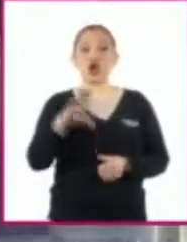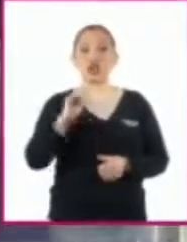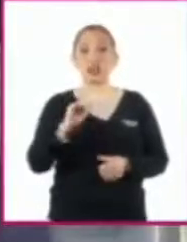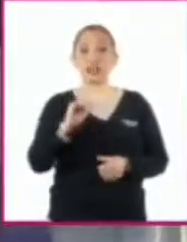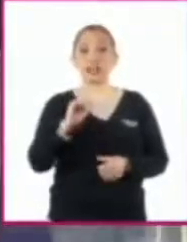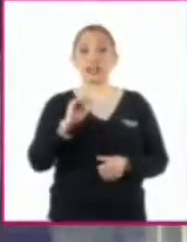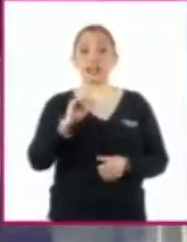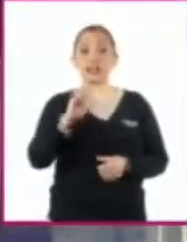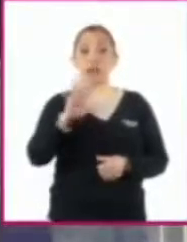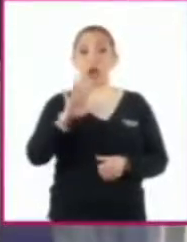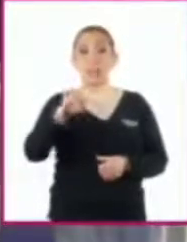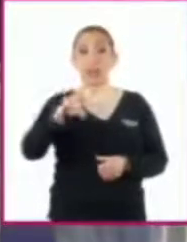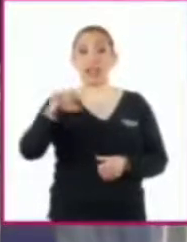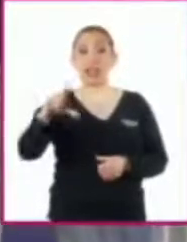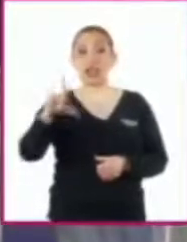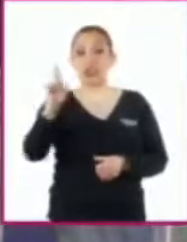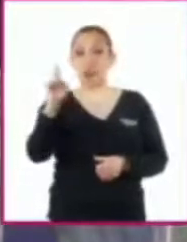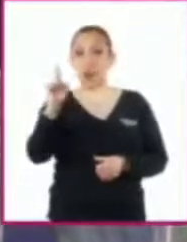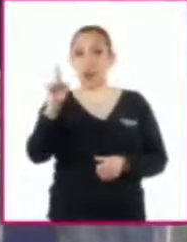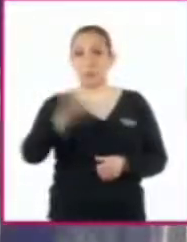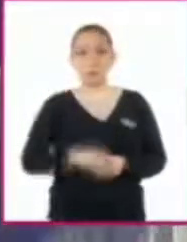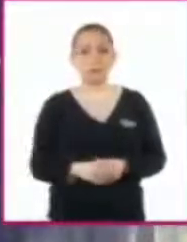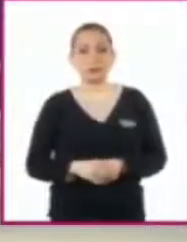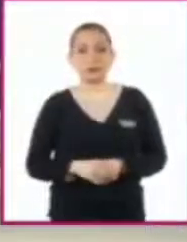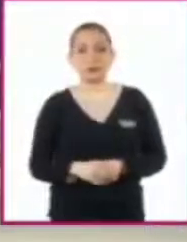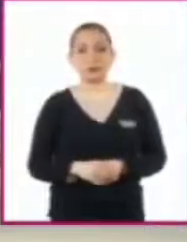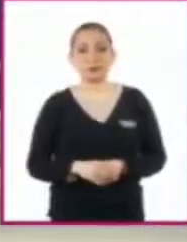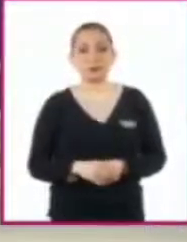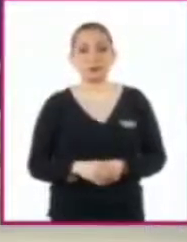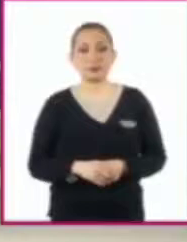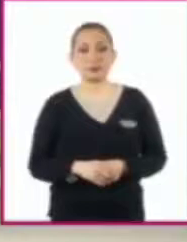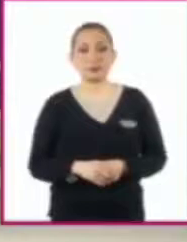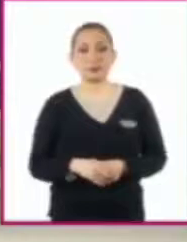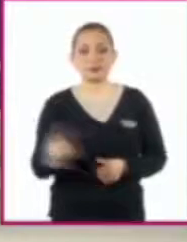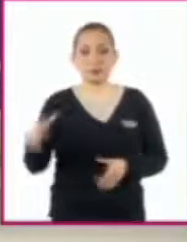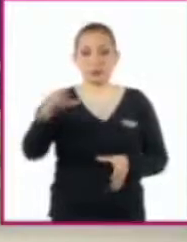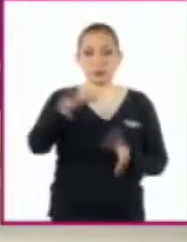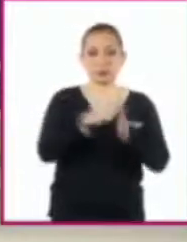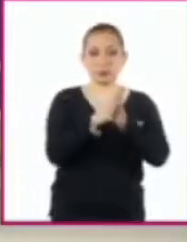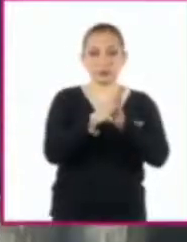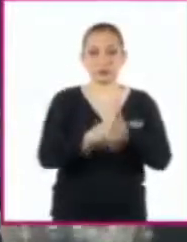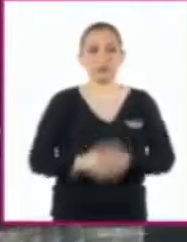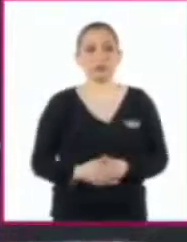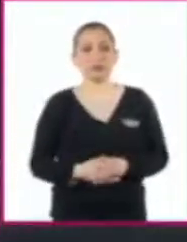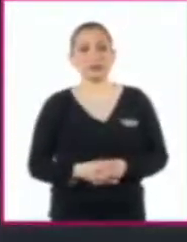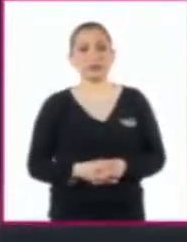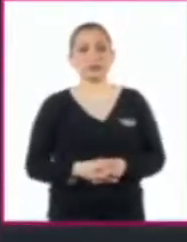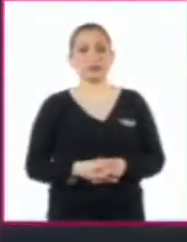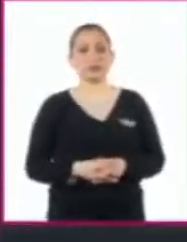85 mililitros de agua. ¿Lo puede colocar, maestra? Claro que sí.